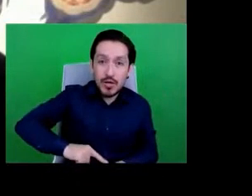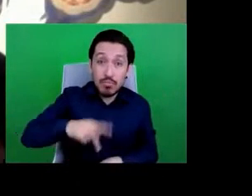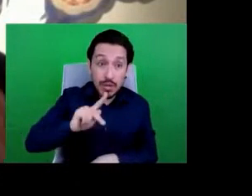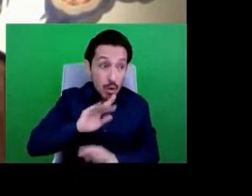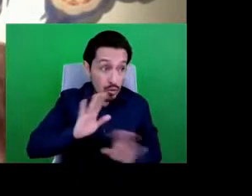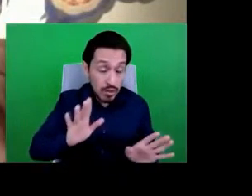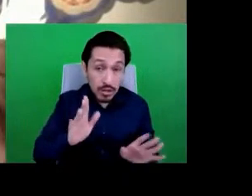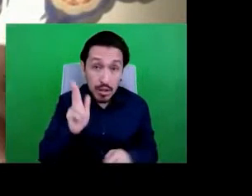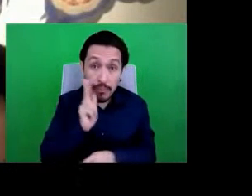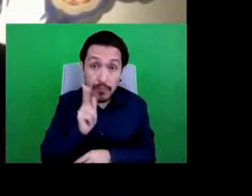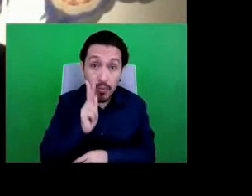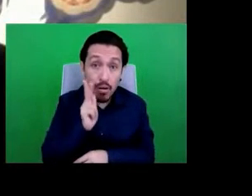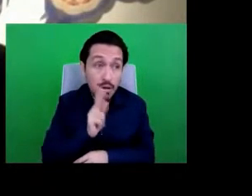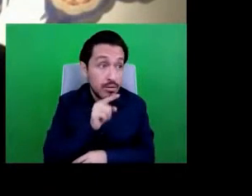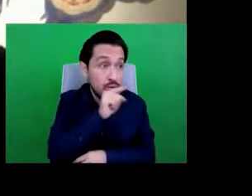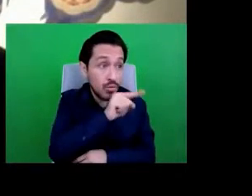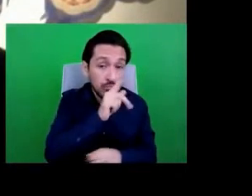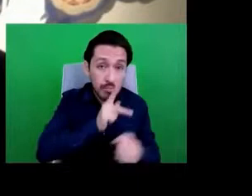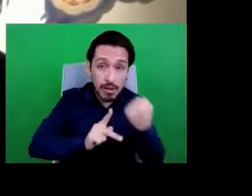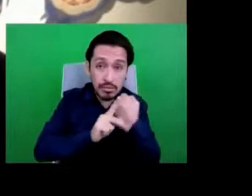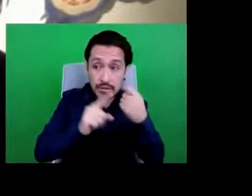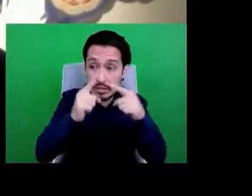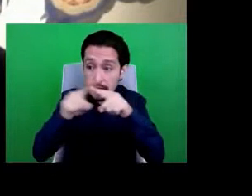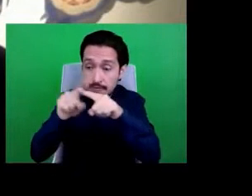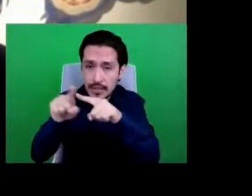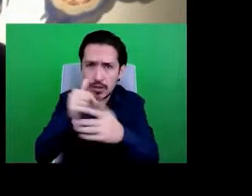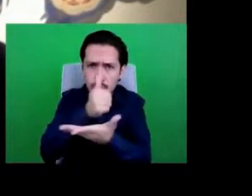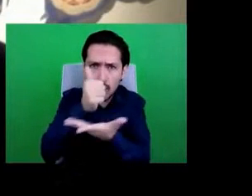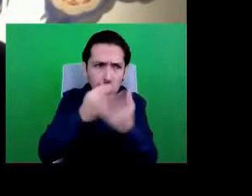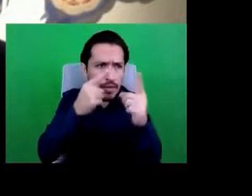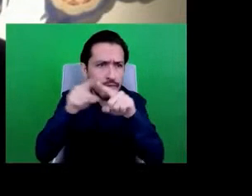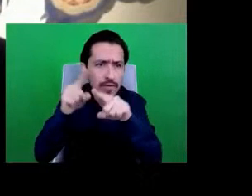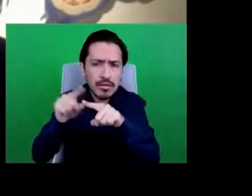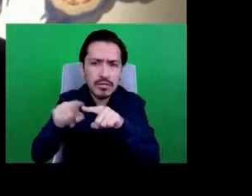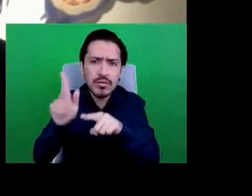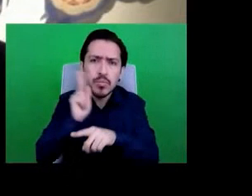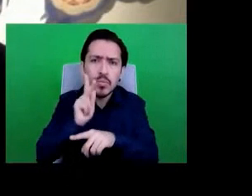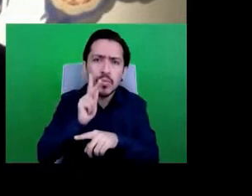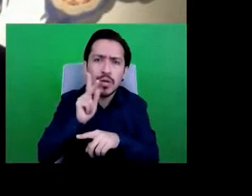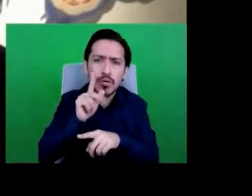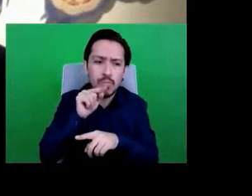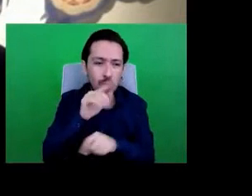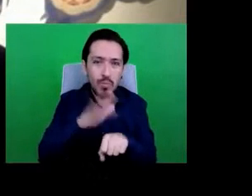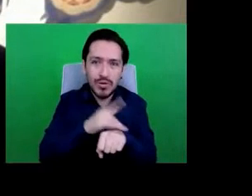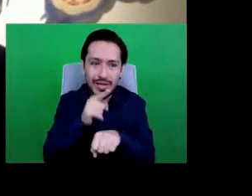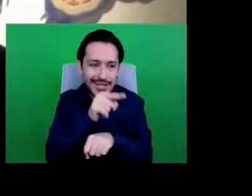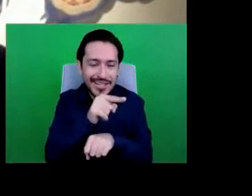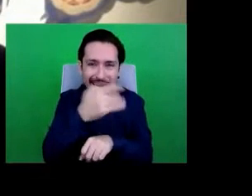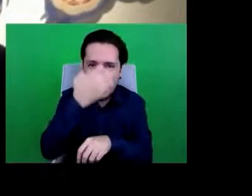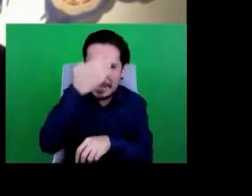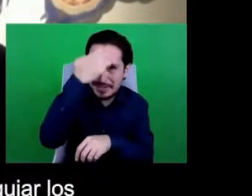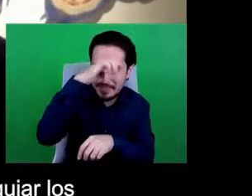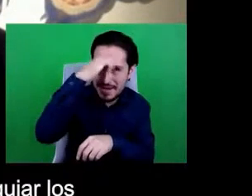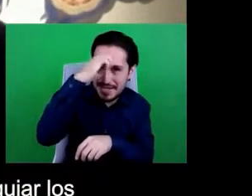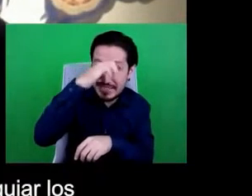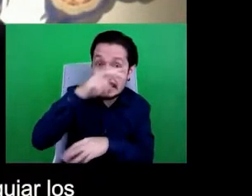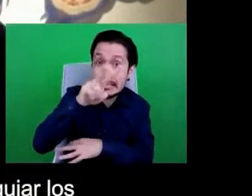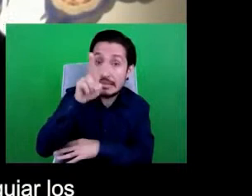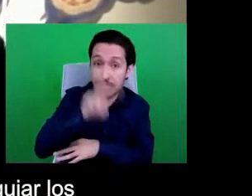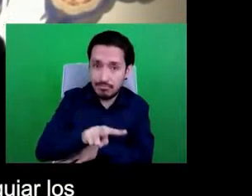intentado este enfoque y en donde hay experiencia disponible que sea objetiva y en donde